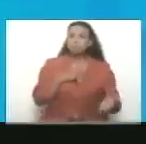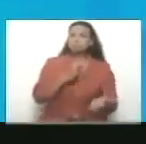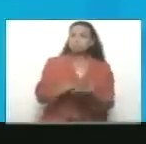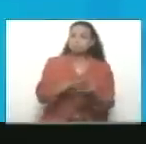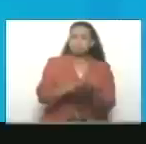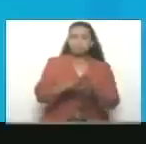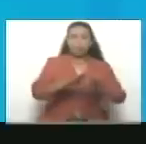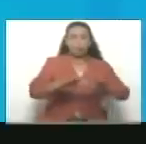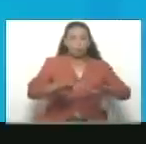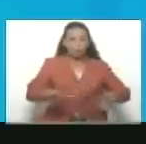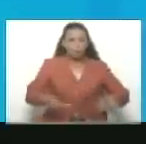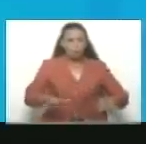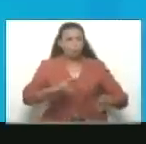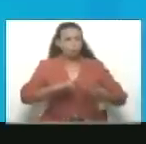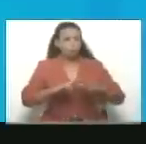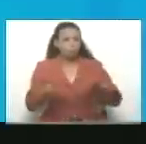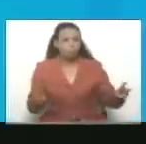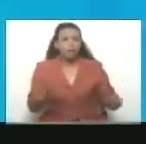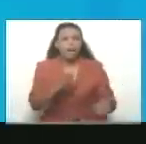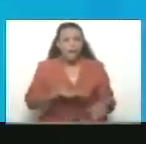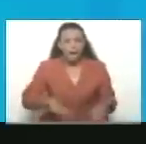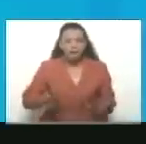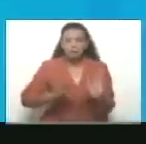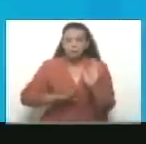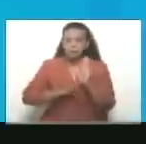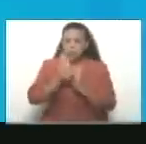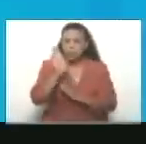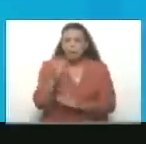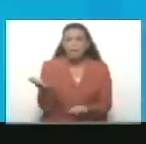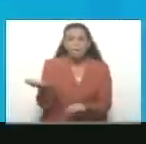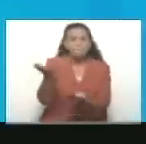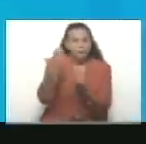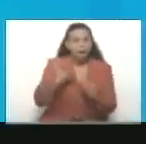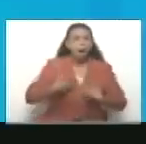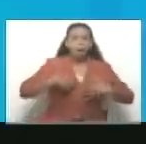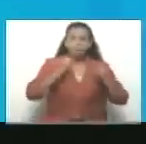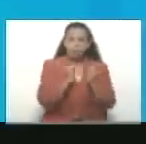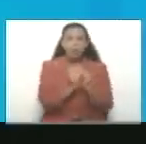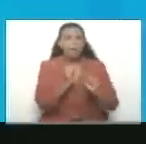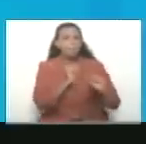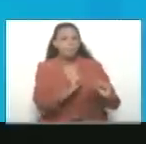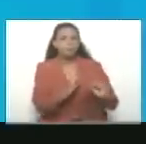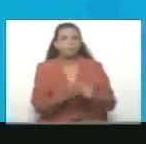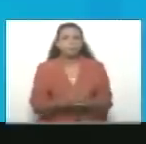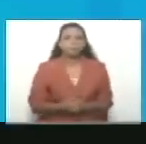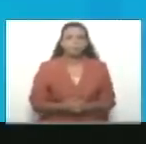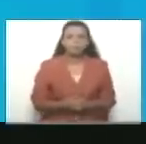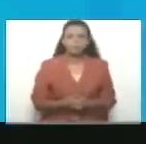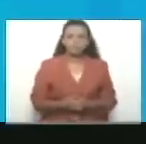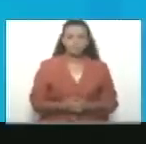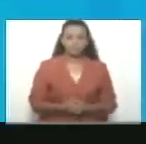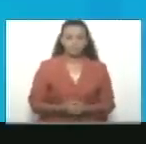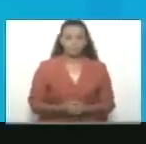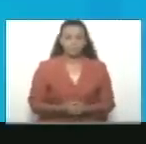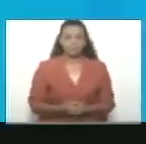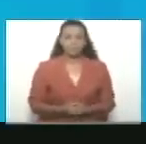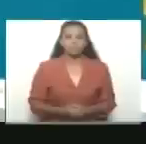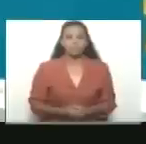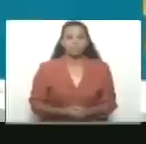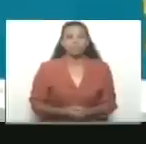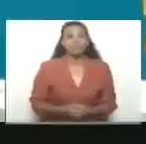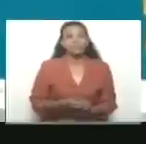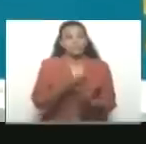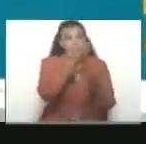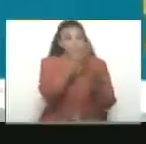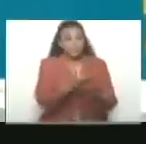tranquilo en paz y para adelante y venga Lo que venga vamos a vencer Fredy